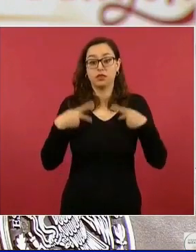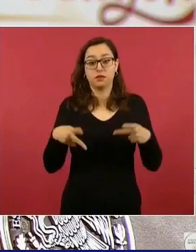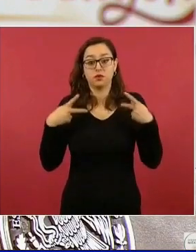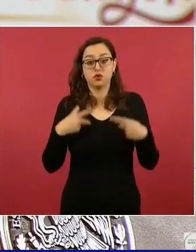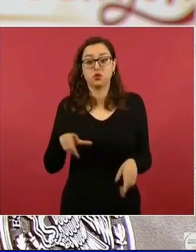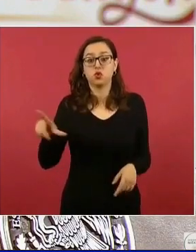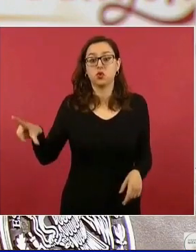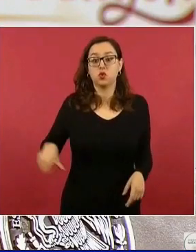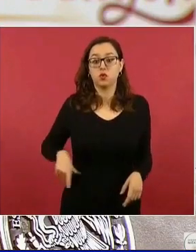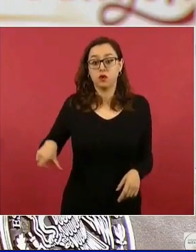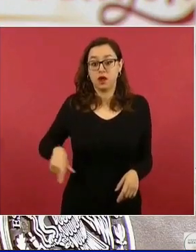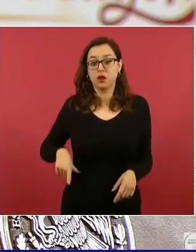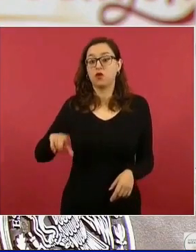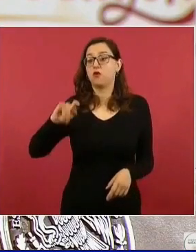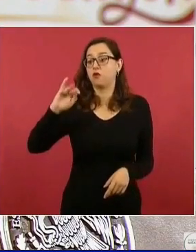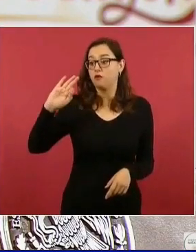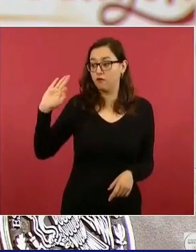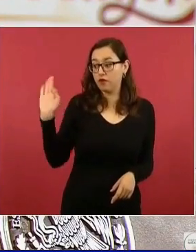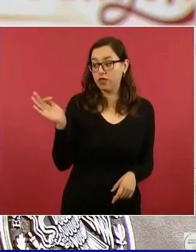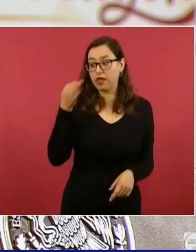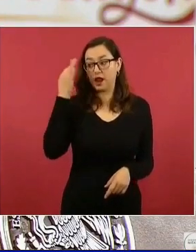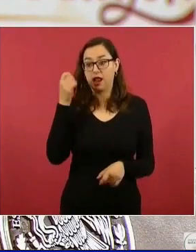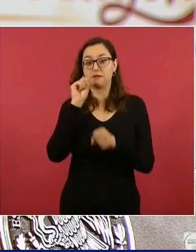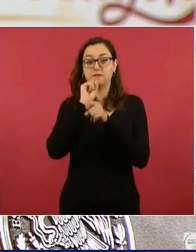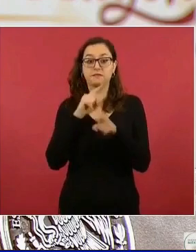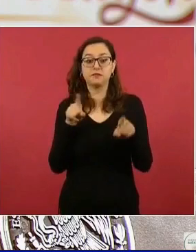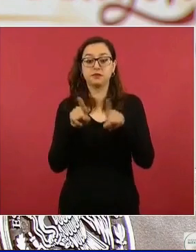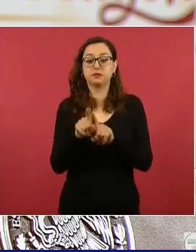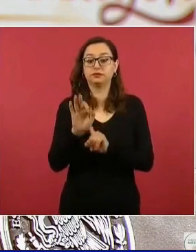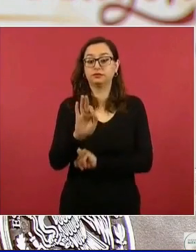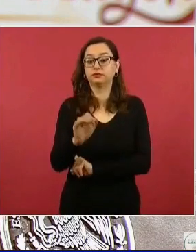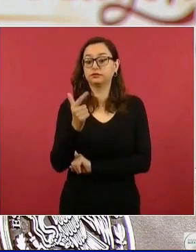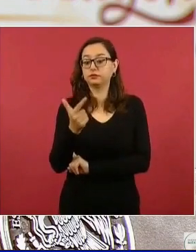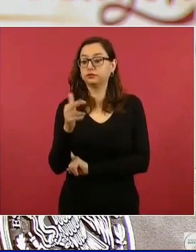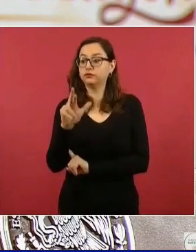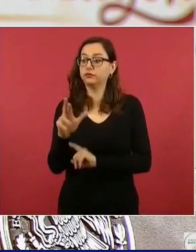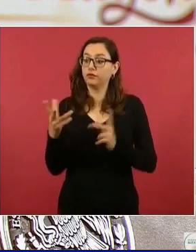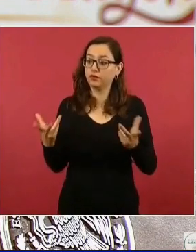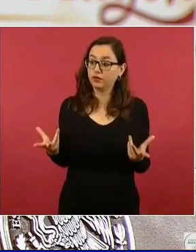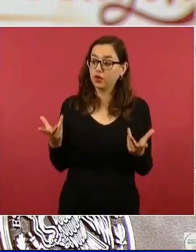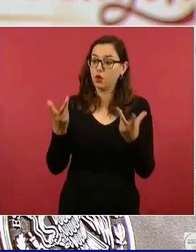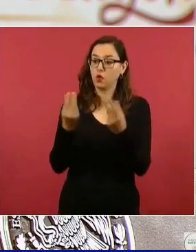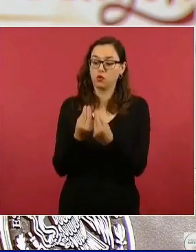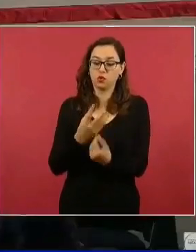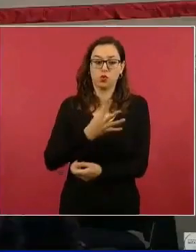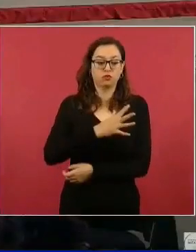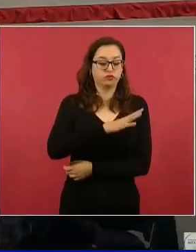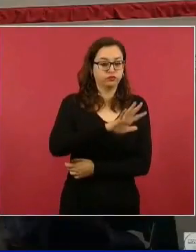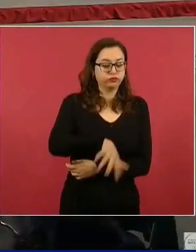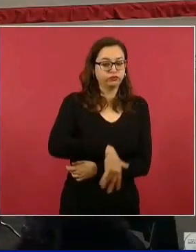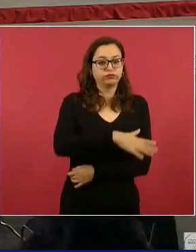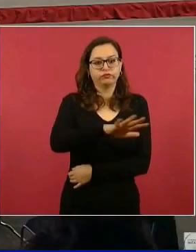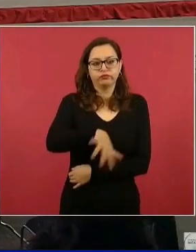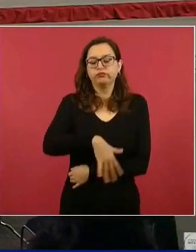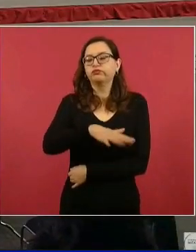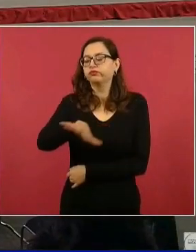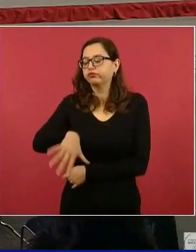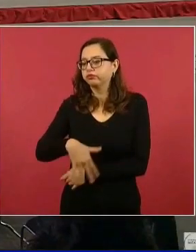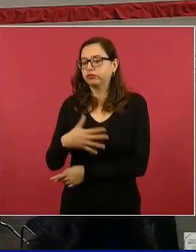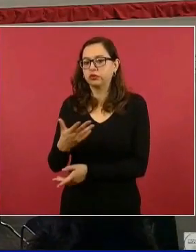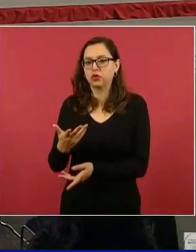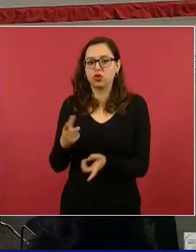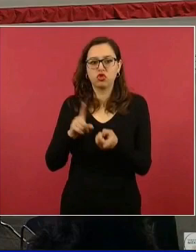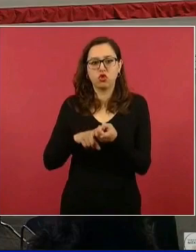habían sido detenidos todos juntos. Nada de eso es cierto. El caso del soldado Julio